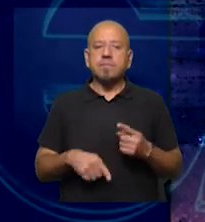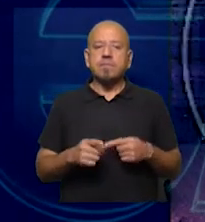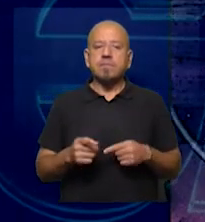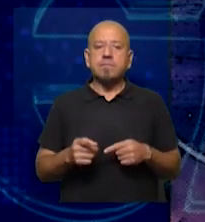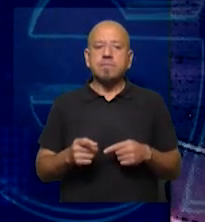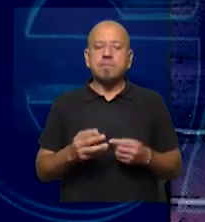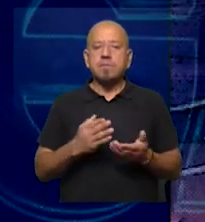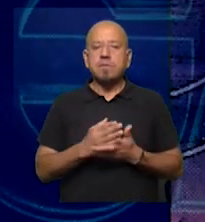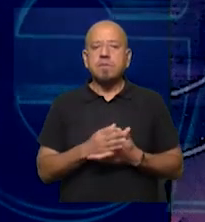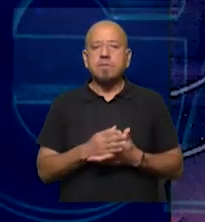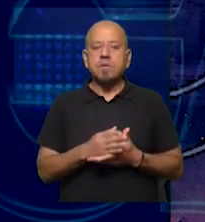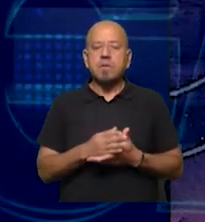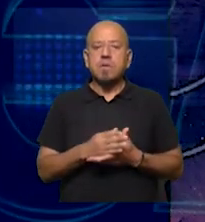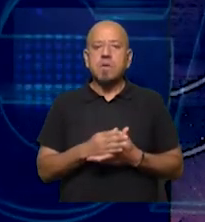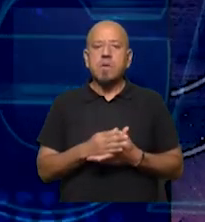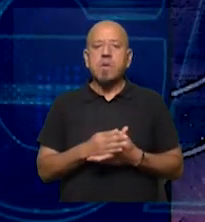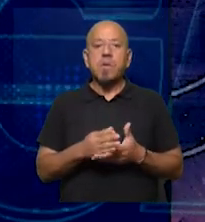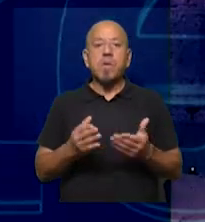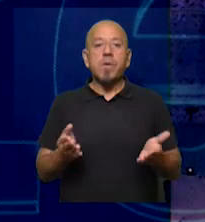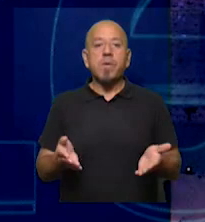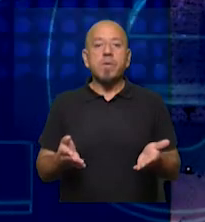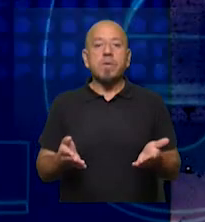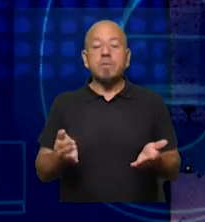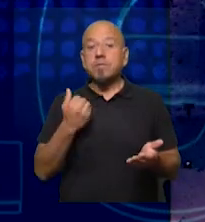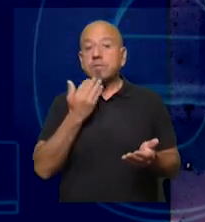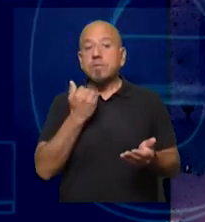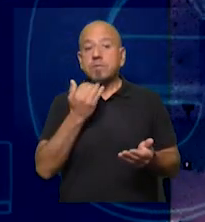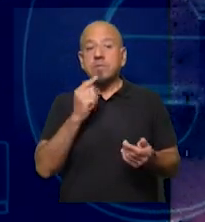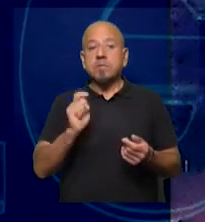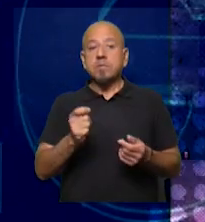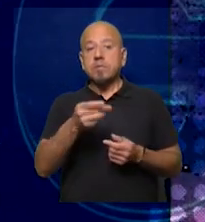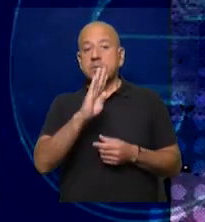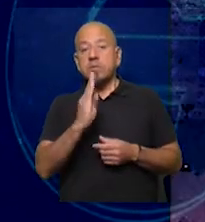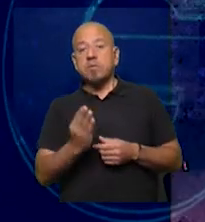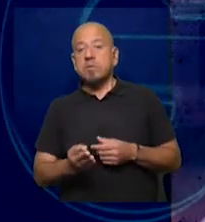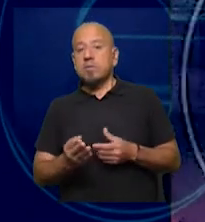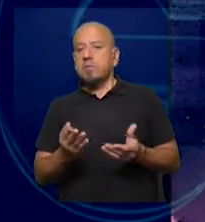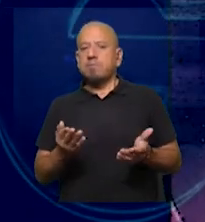en vilo. Uh-huh. A ver, no sabemos quiénes son esos personajes desde el comienzo.